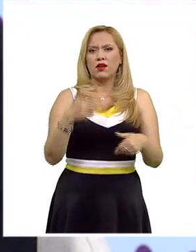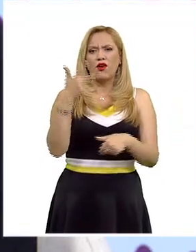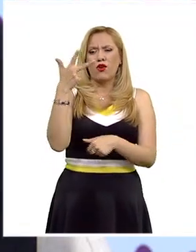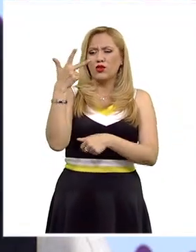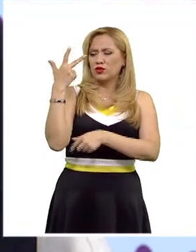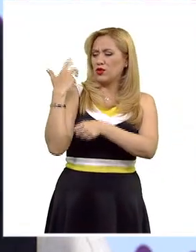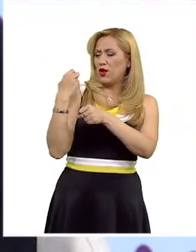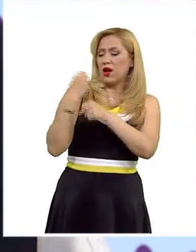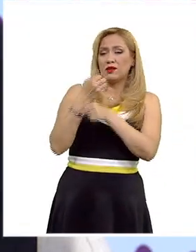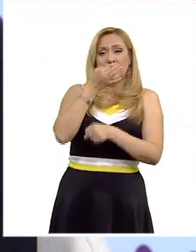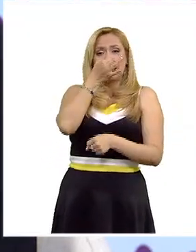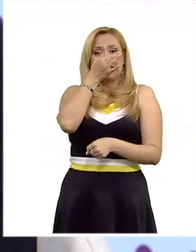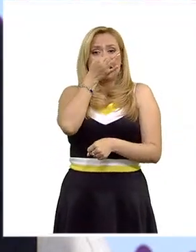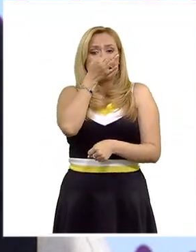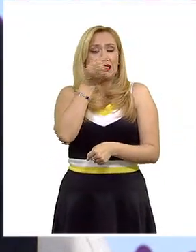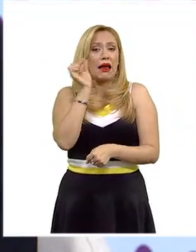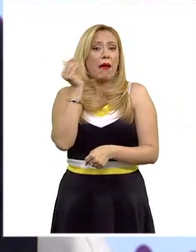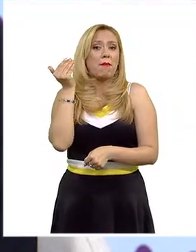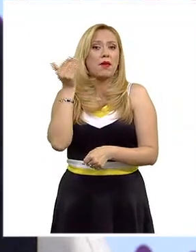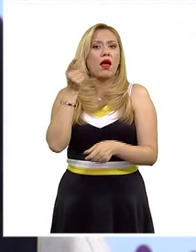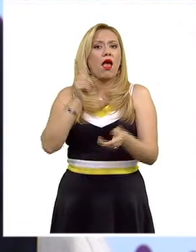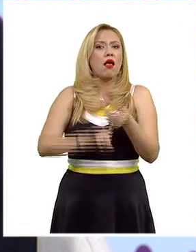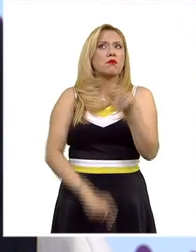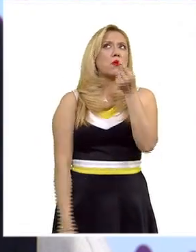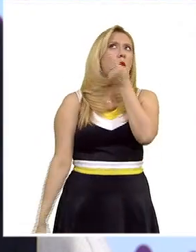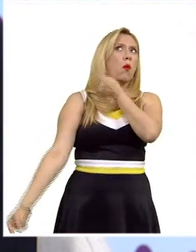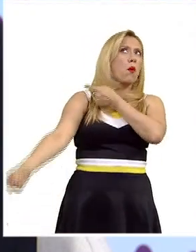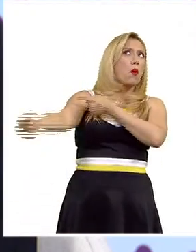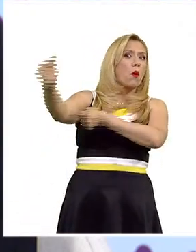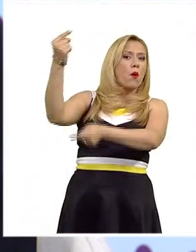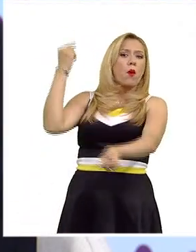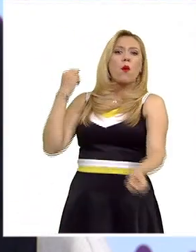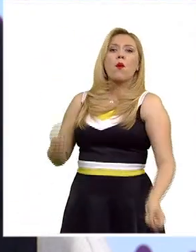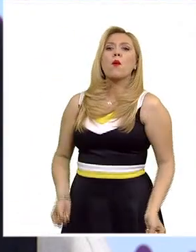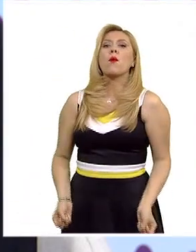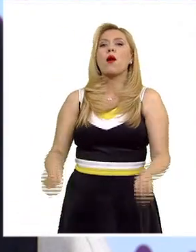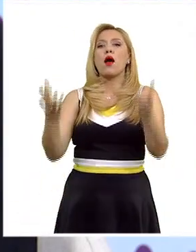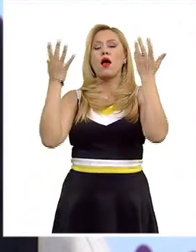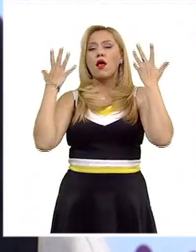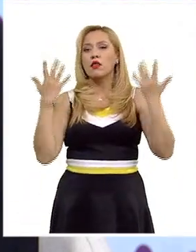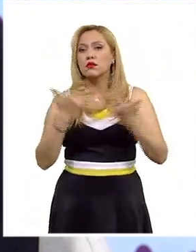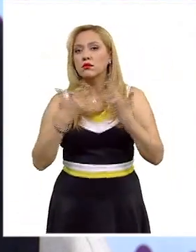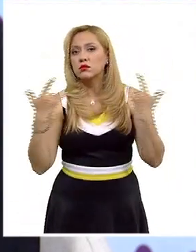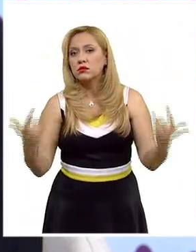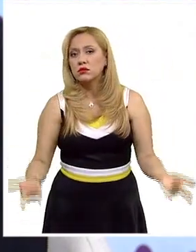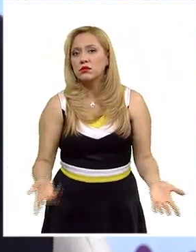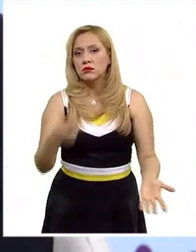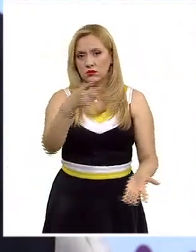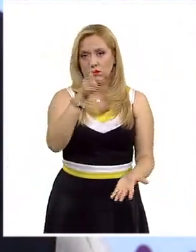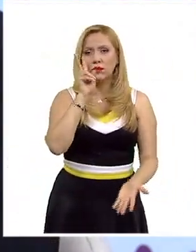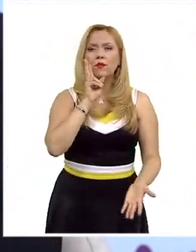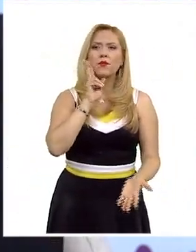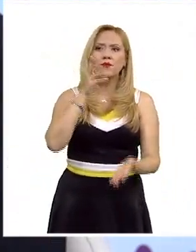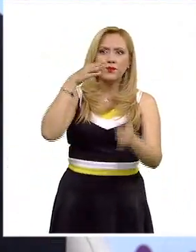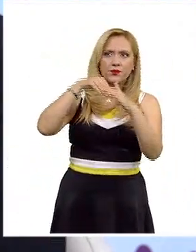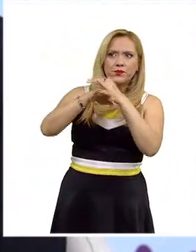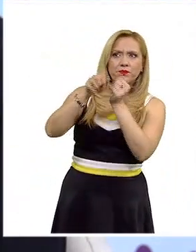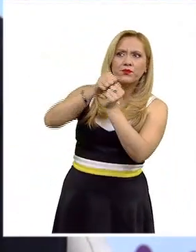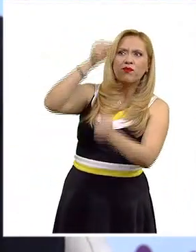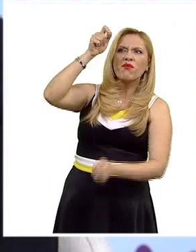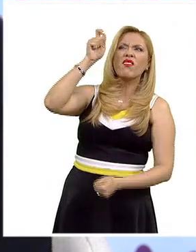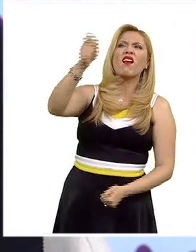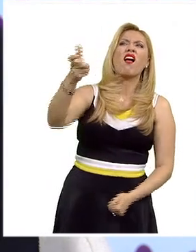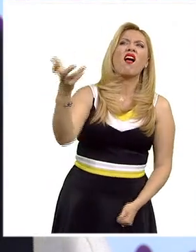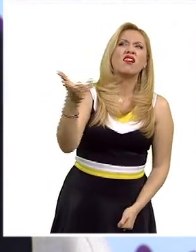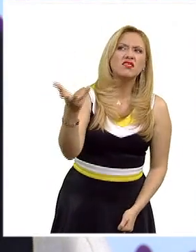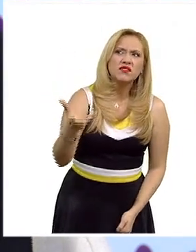apenas tenemos esta responsabilidad, y además, bueno, ya si tú te metes a ver realmente qué están haciendo, qué está haciendo la Secretaría del Trabajo, qué